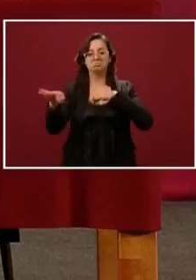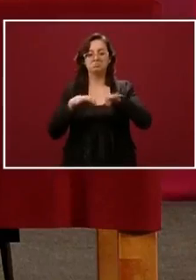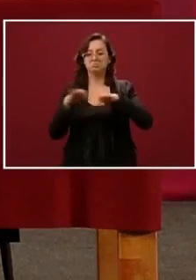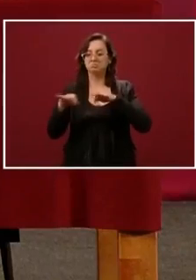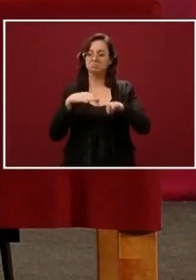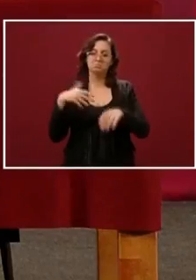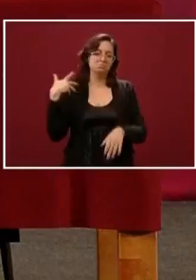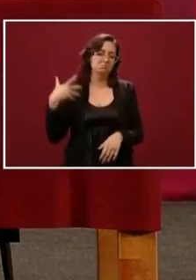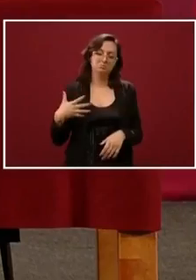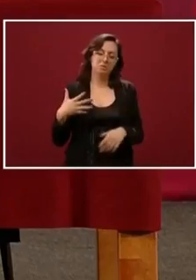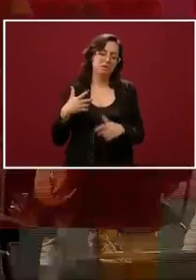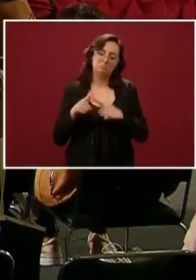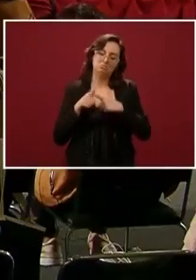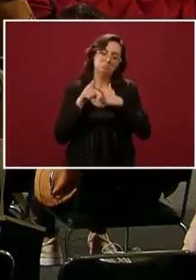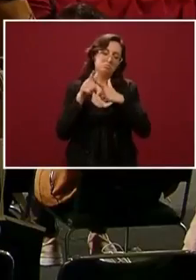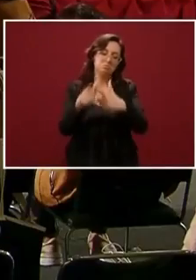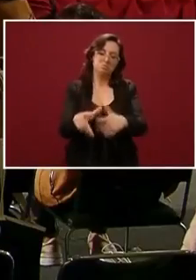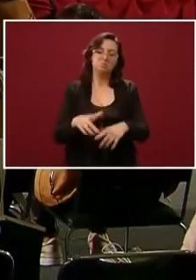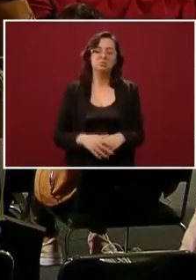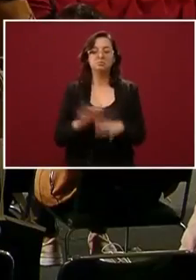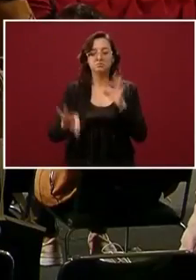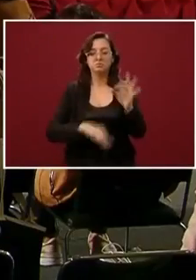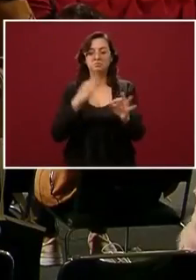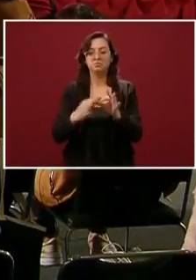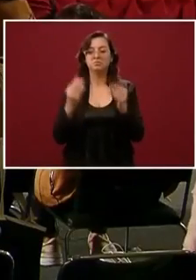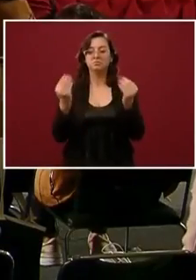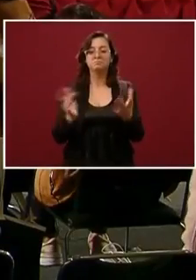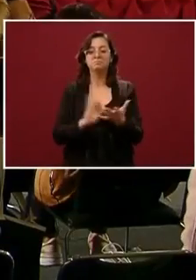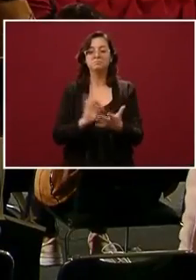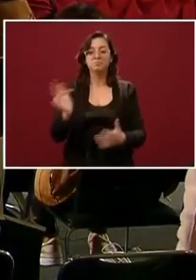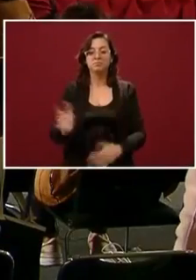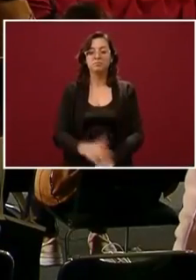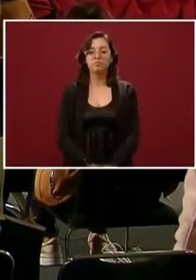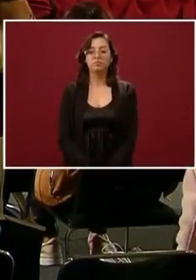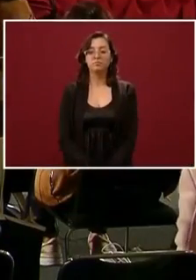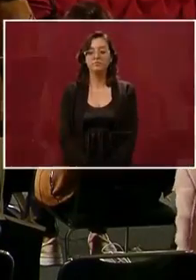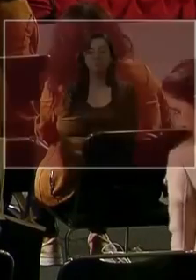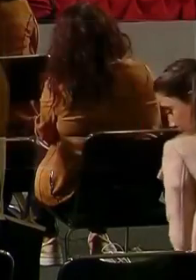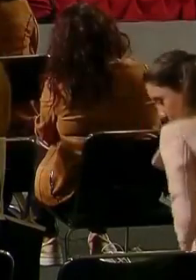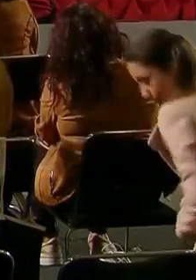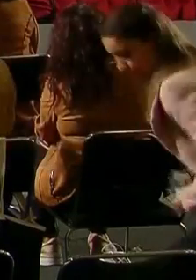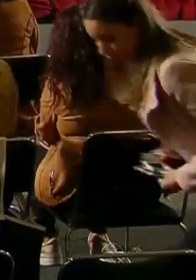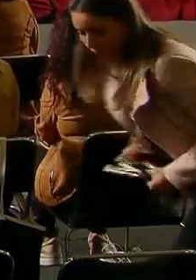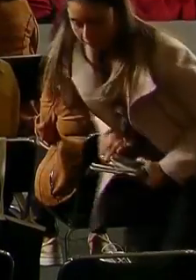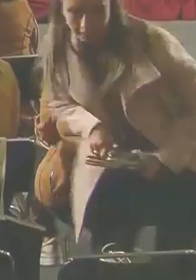disponga lo contrario. Aquí terminamos. Muchas gracias. Gracias.